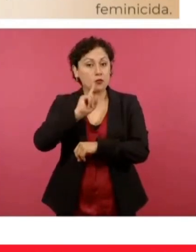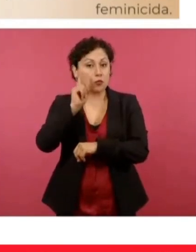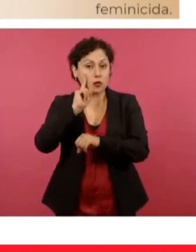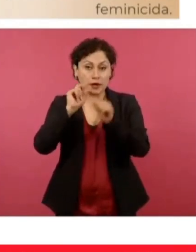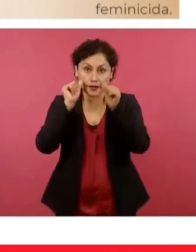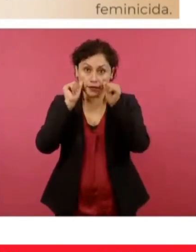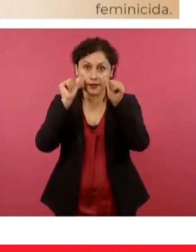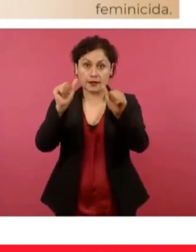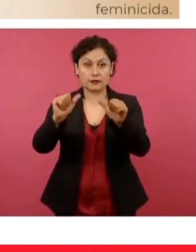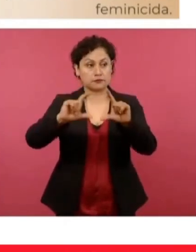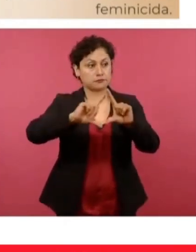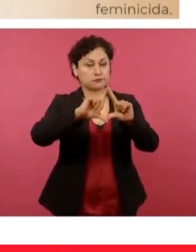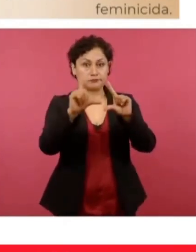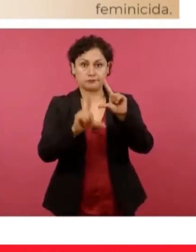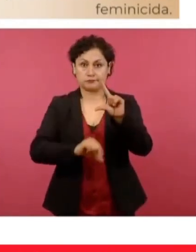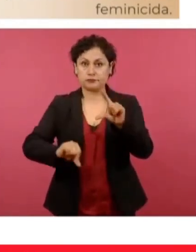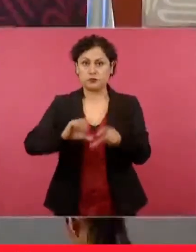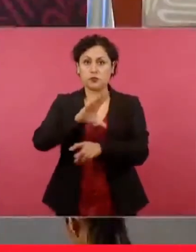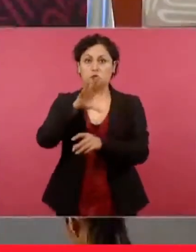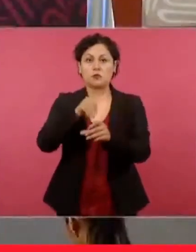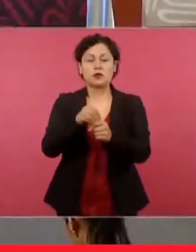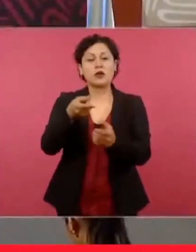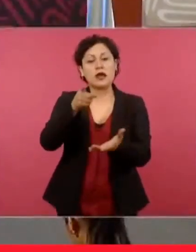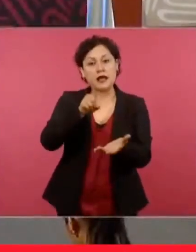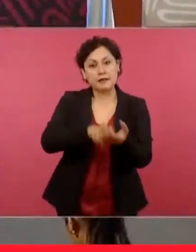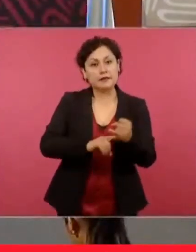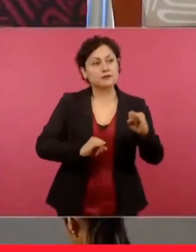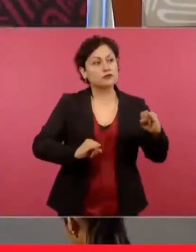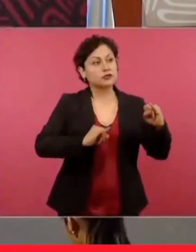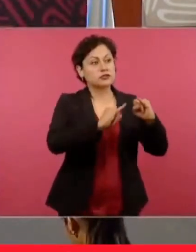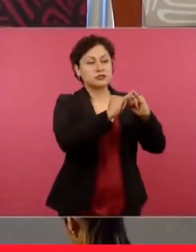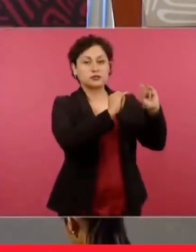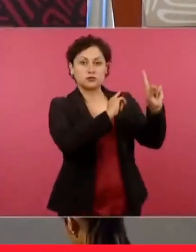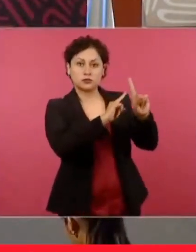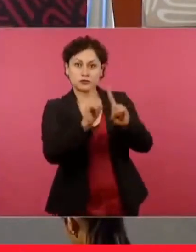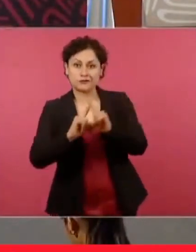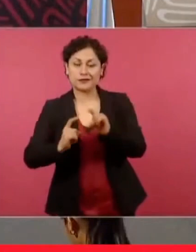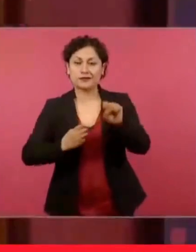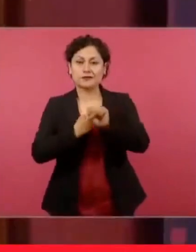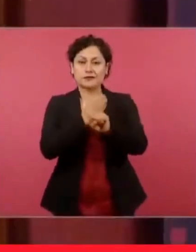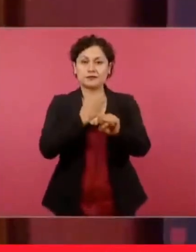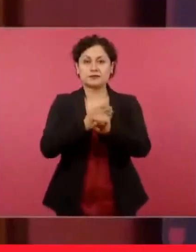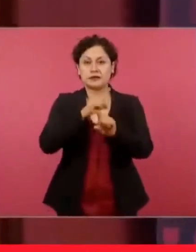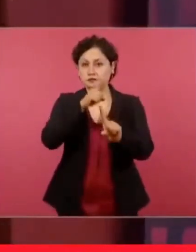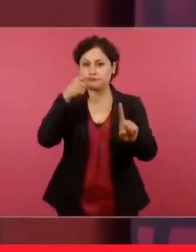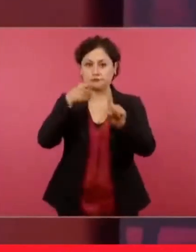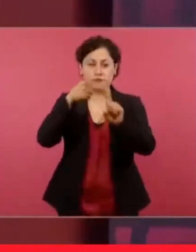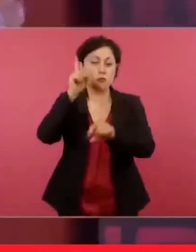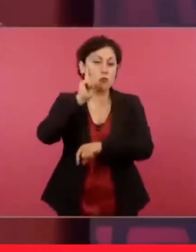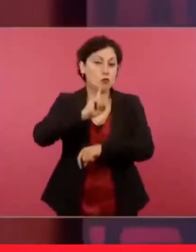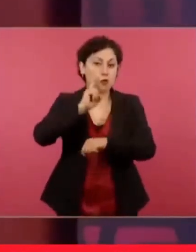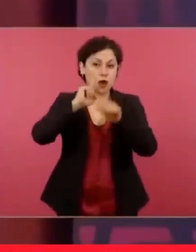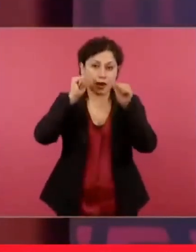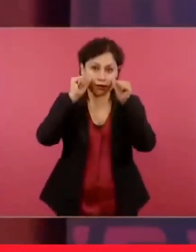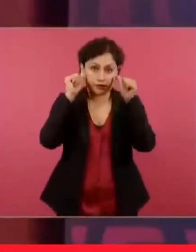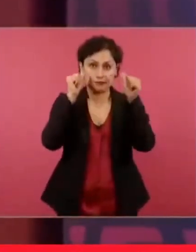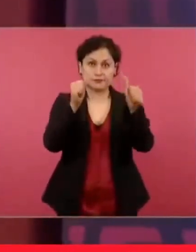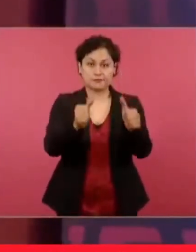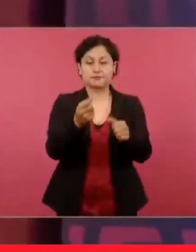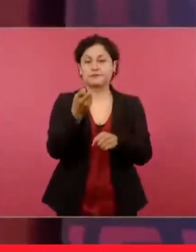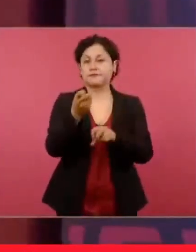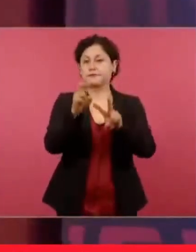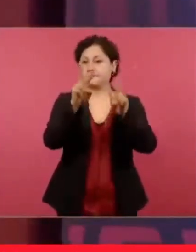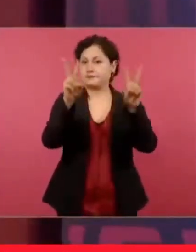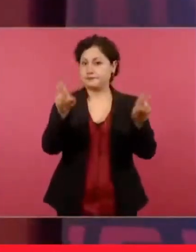país también con los institutos de mujeres de todo el país para eh atender este